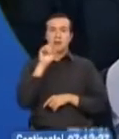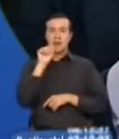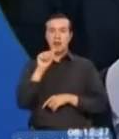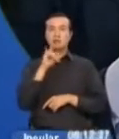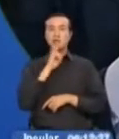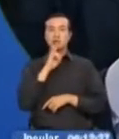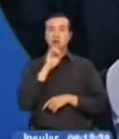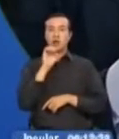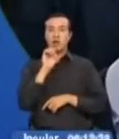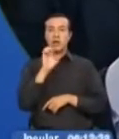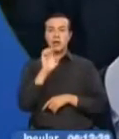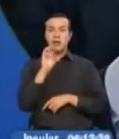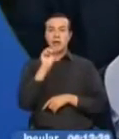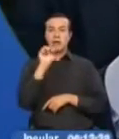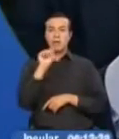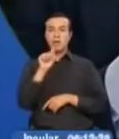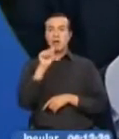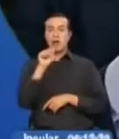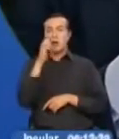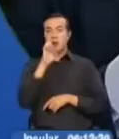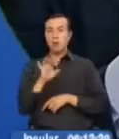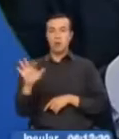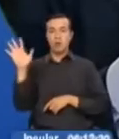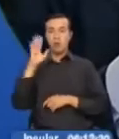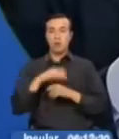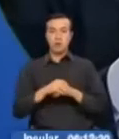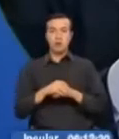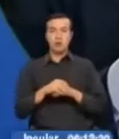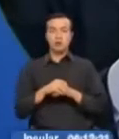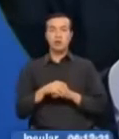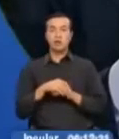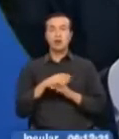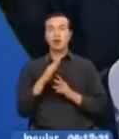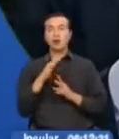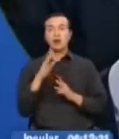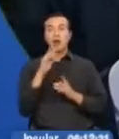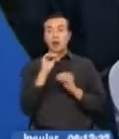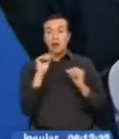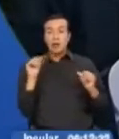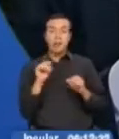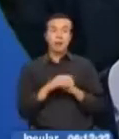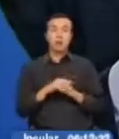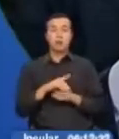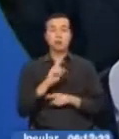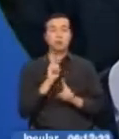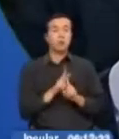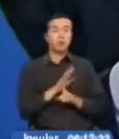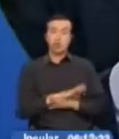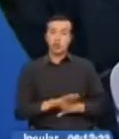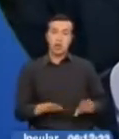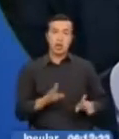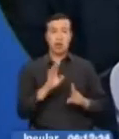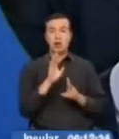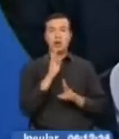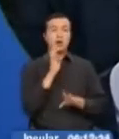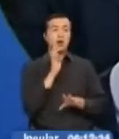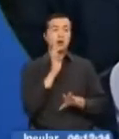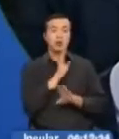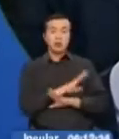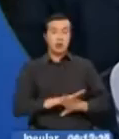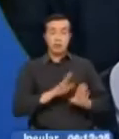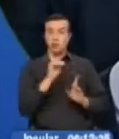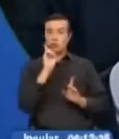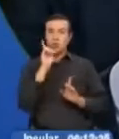o la ema de europa en la calidad no es un requisito momentáneo único en una etapa de la contratación